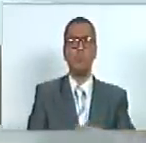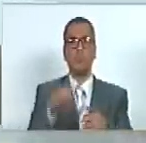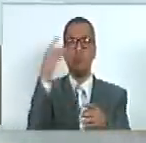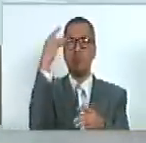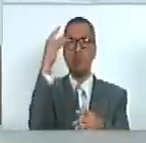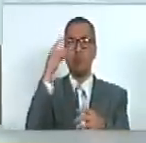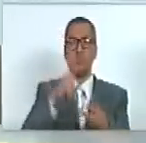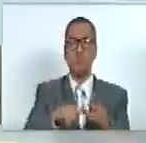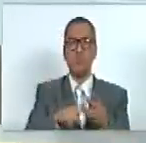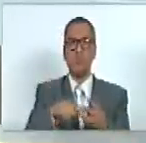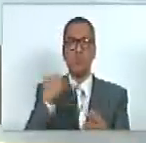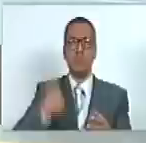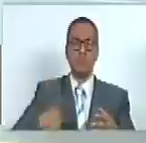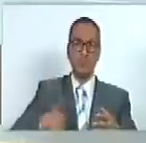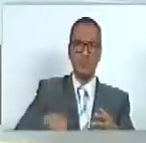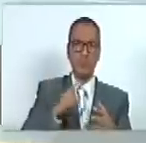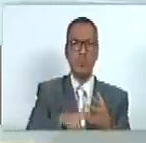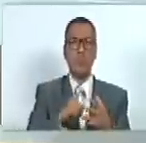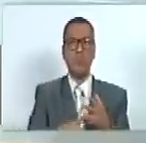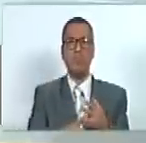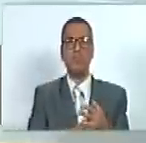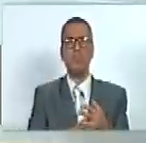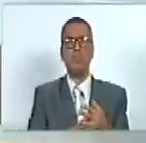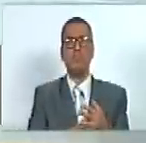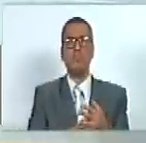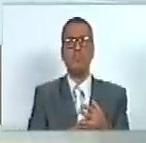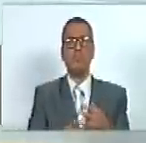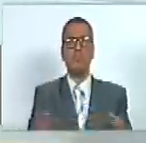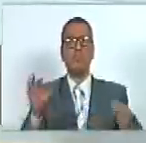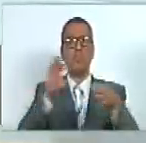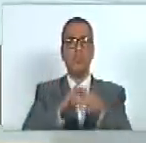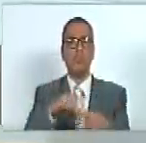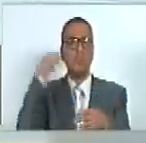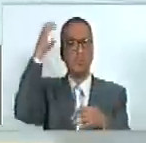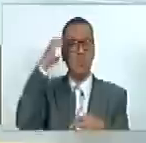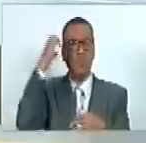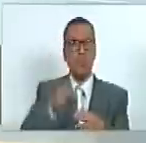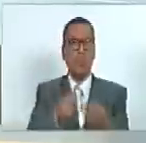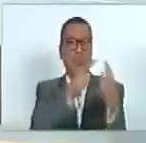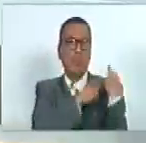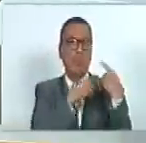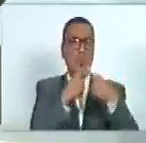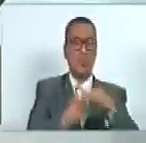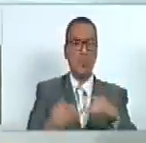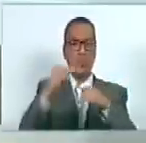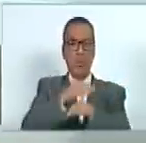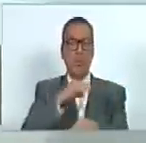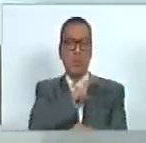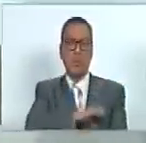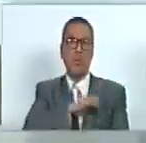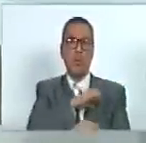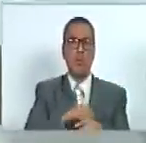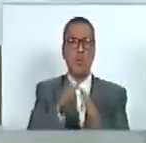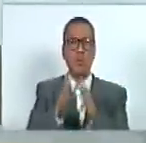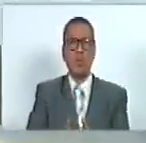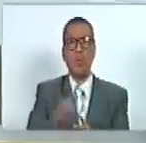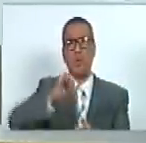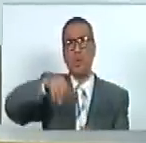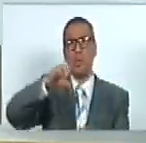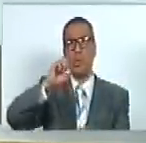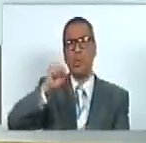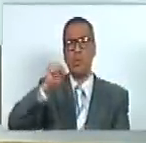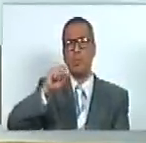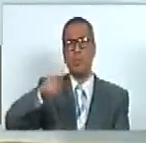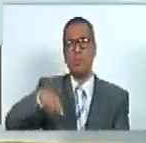Bolivia, Argentina, la Unión Europea en representación de su alto comisionado, el señor Josep